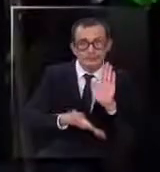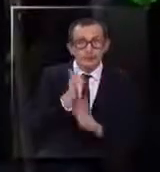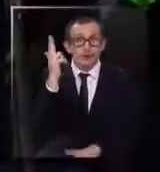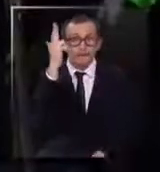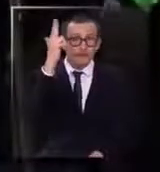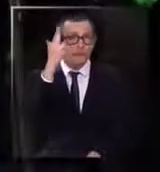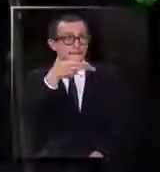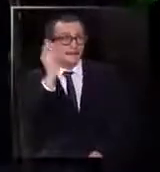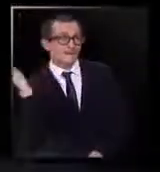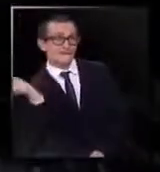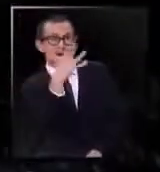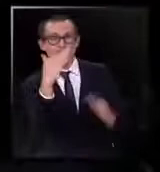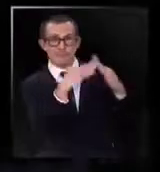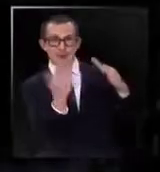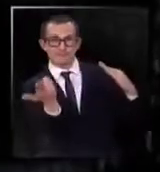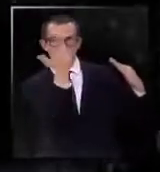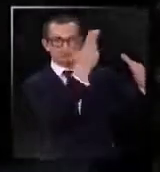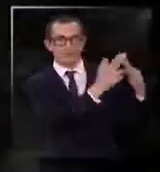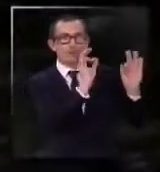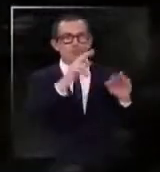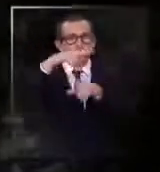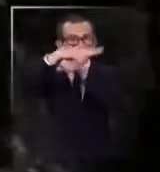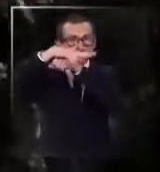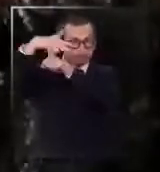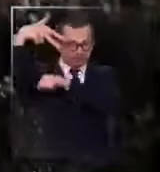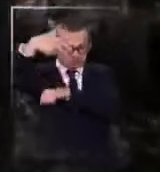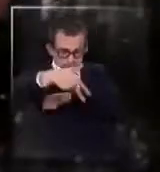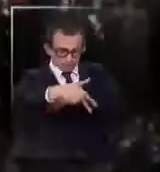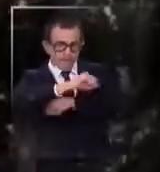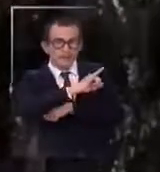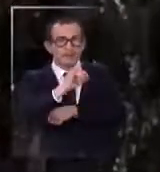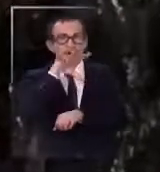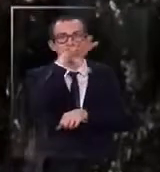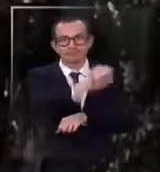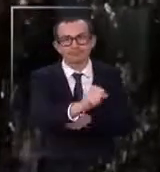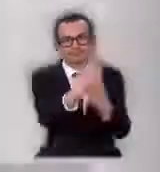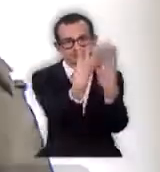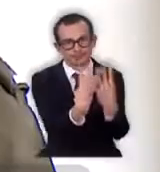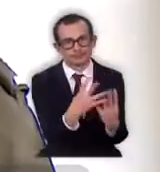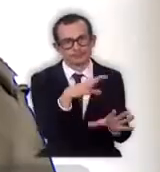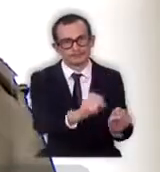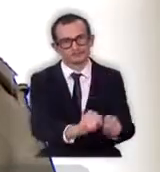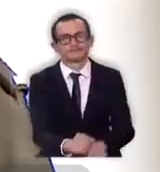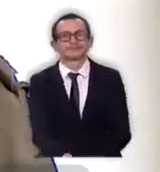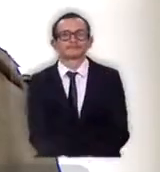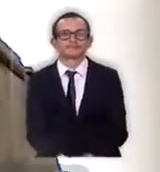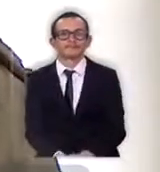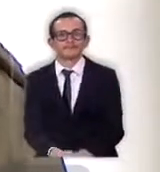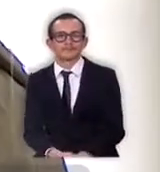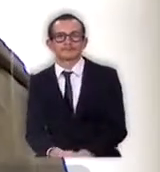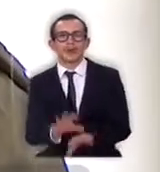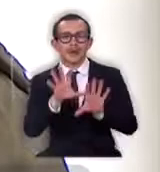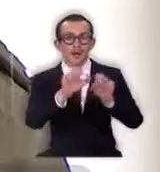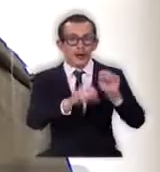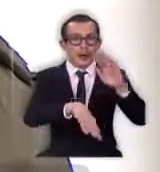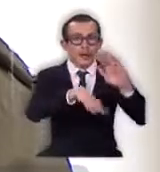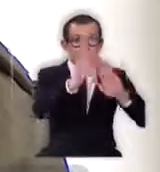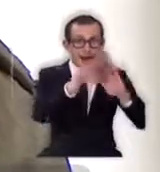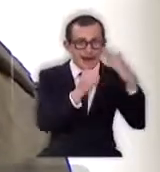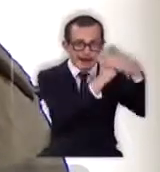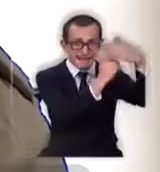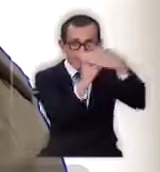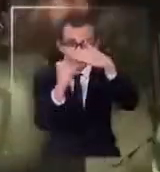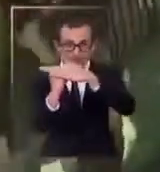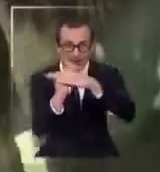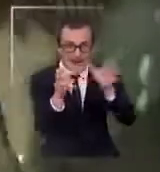casa, claro que todo fue captado por un dron, más tarde sería capturado. y hemos detenido a los principales cabecillas de